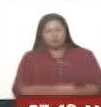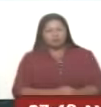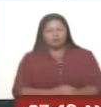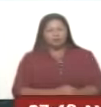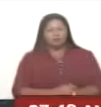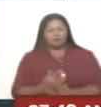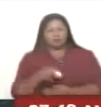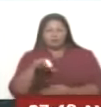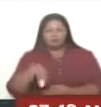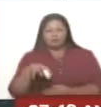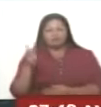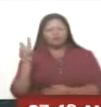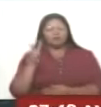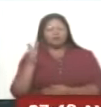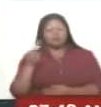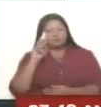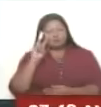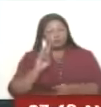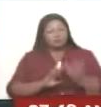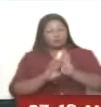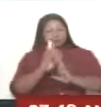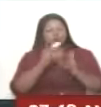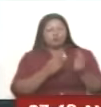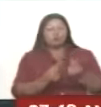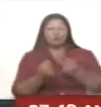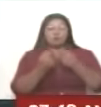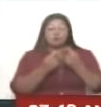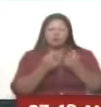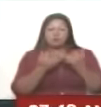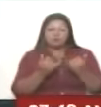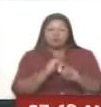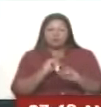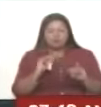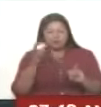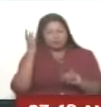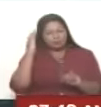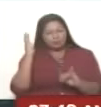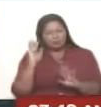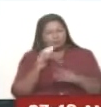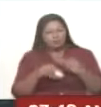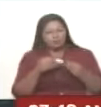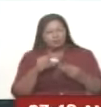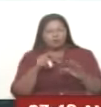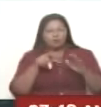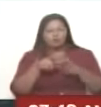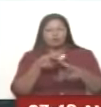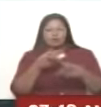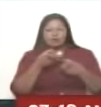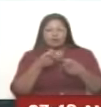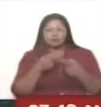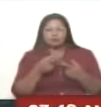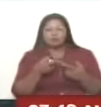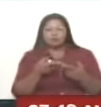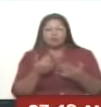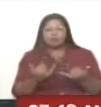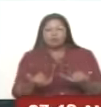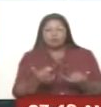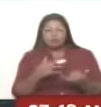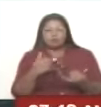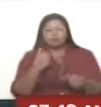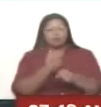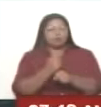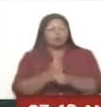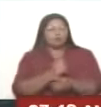Estado venezolano, viendo el crecimiento económico, ya estudie las posibilidades de un ingreso salarial para los